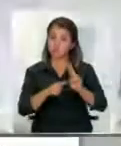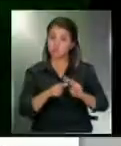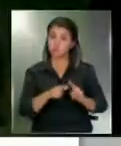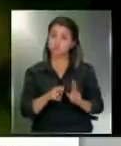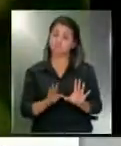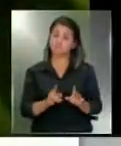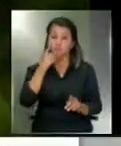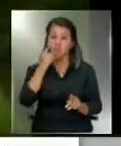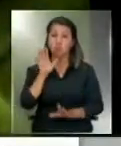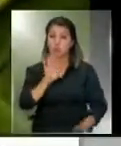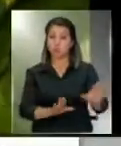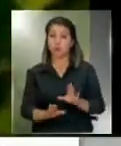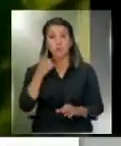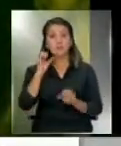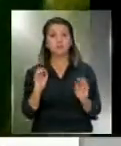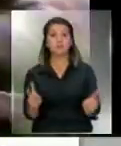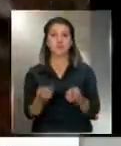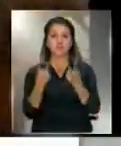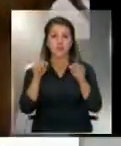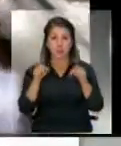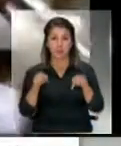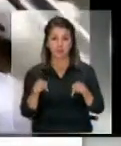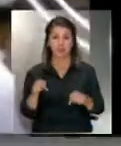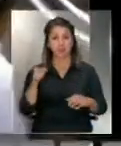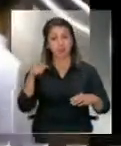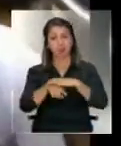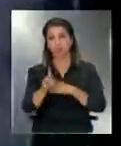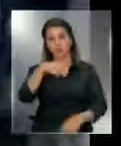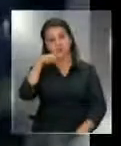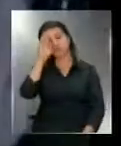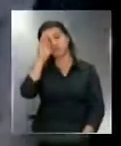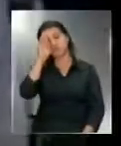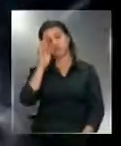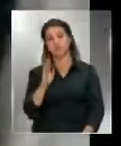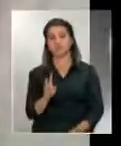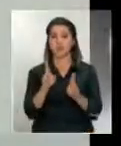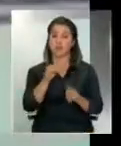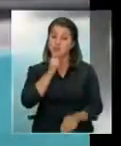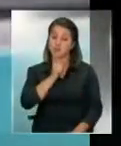precauciones para sobrevivir a estos viajes y no desmayarse en el intento.